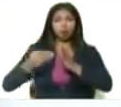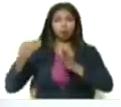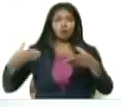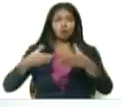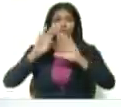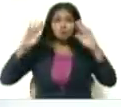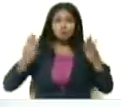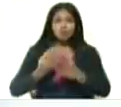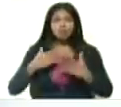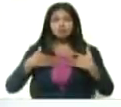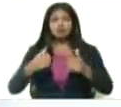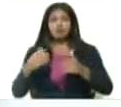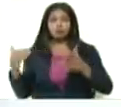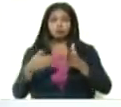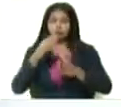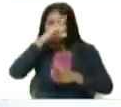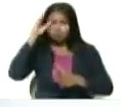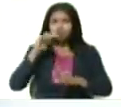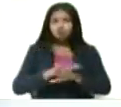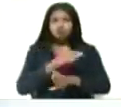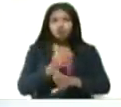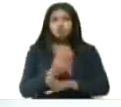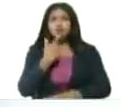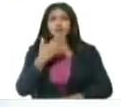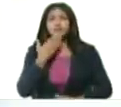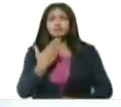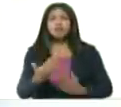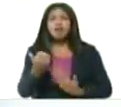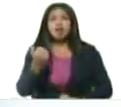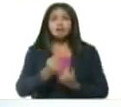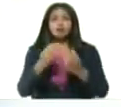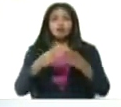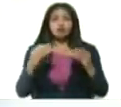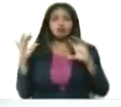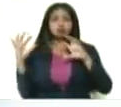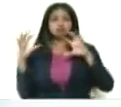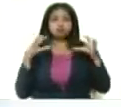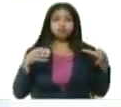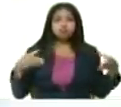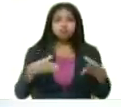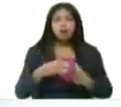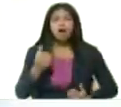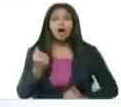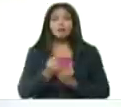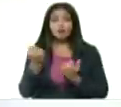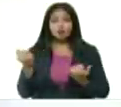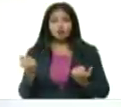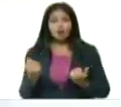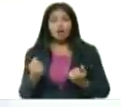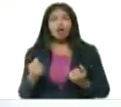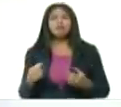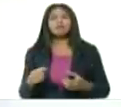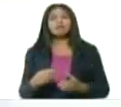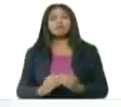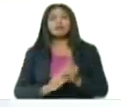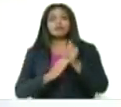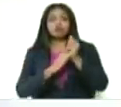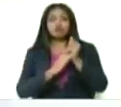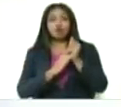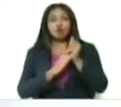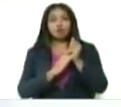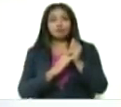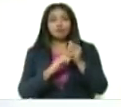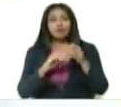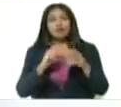la Organización Mundial de la Salud y pide el apoyo de todo el mundo al director general Tedros y